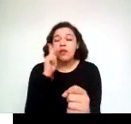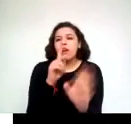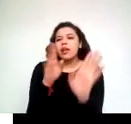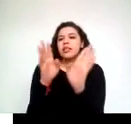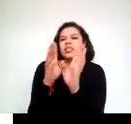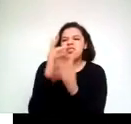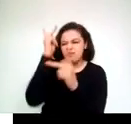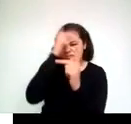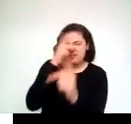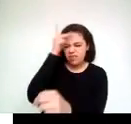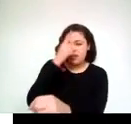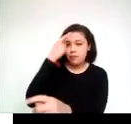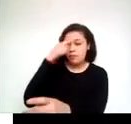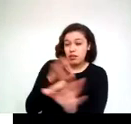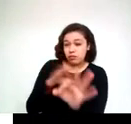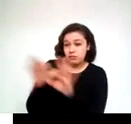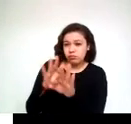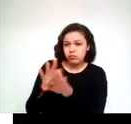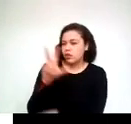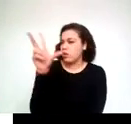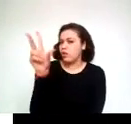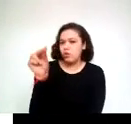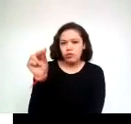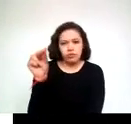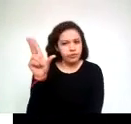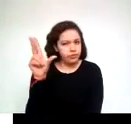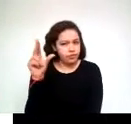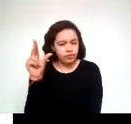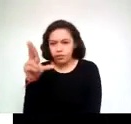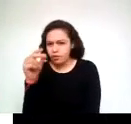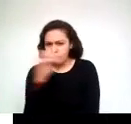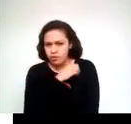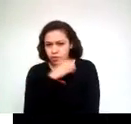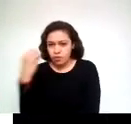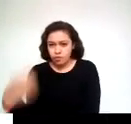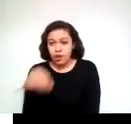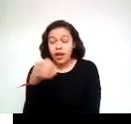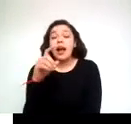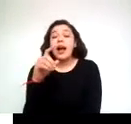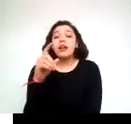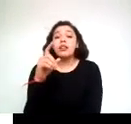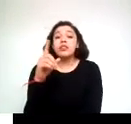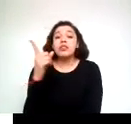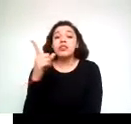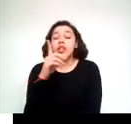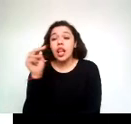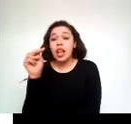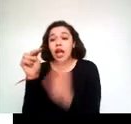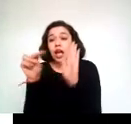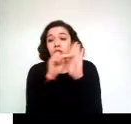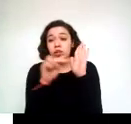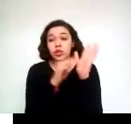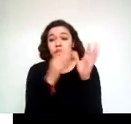trabajadores. No, no es una obligación, no lo establece de esta forma la norma.